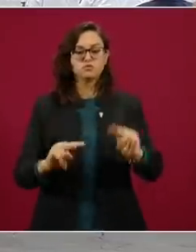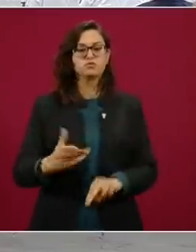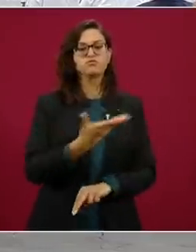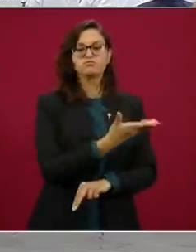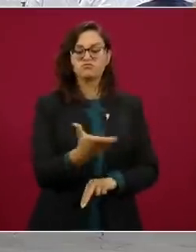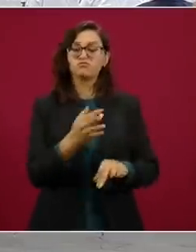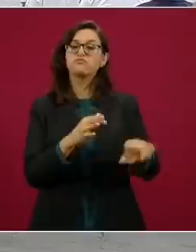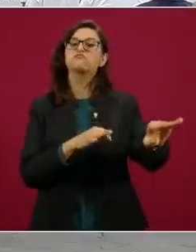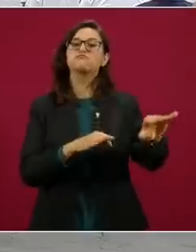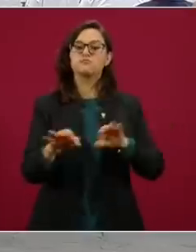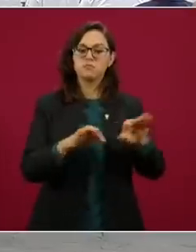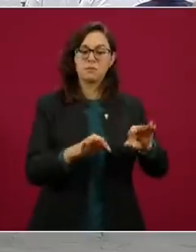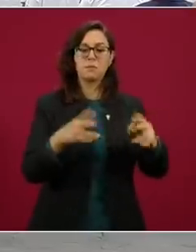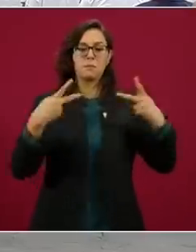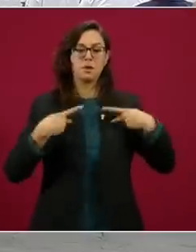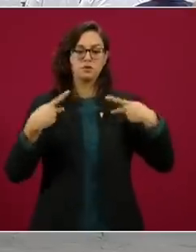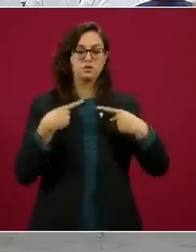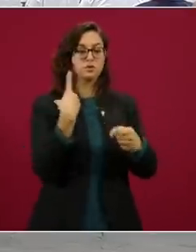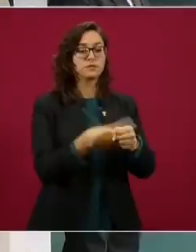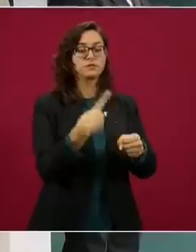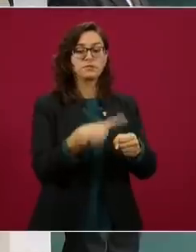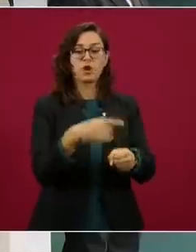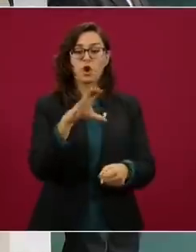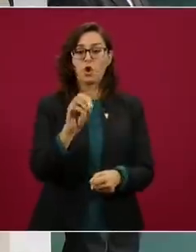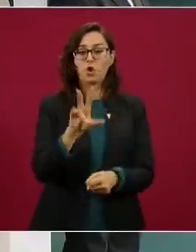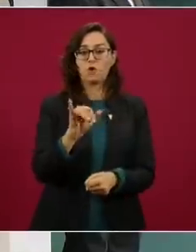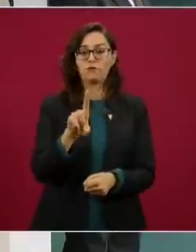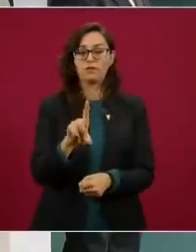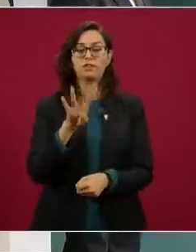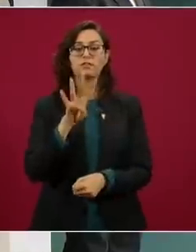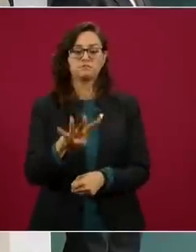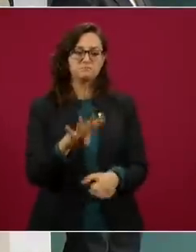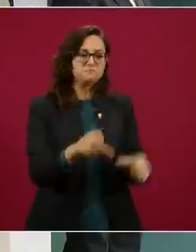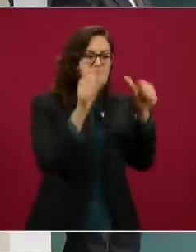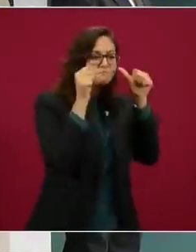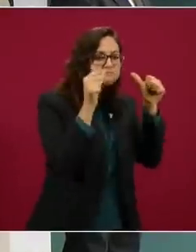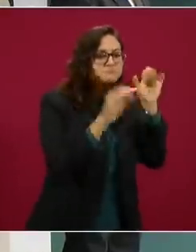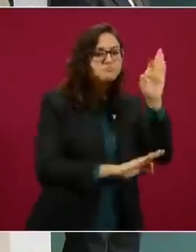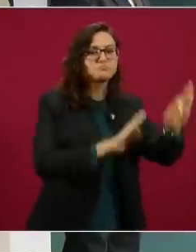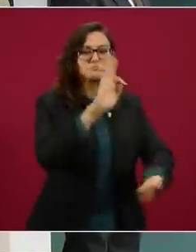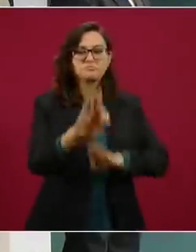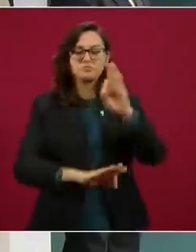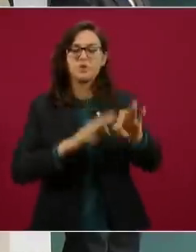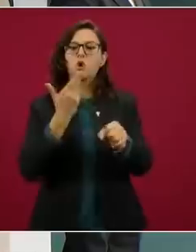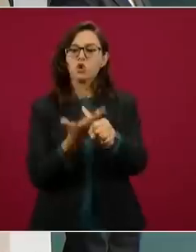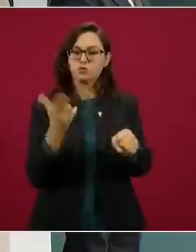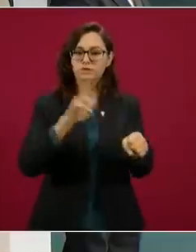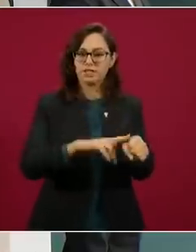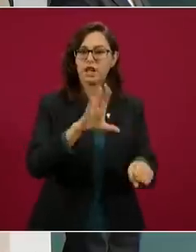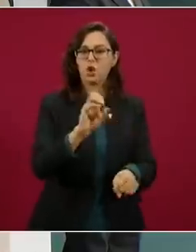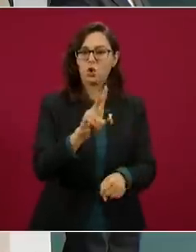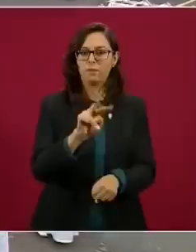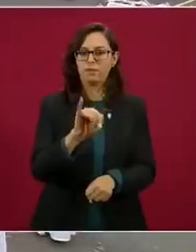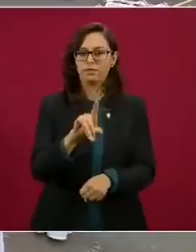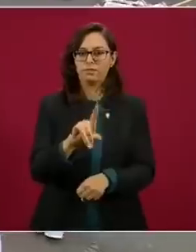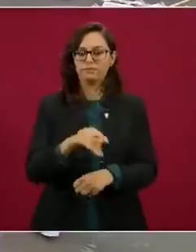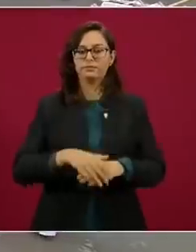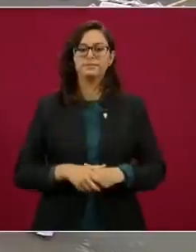directamente la atención clínica de los pacientes con kobe 19 dentro de los hospitales cobit